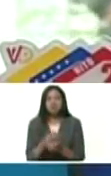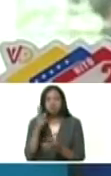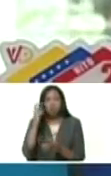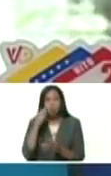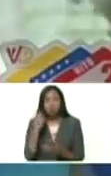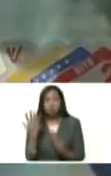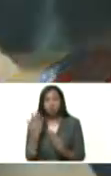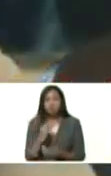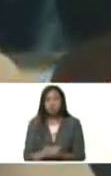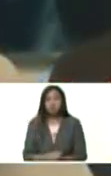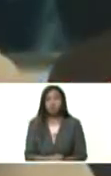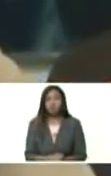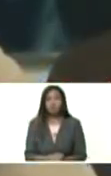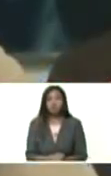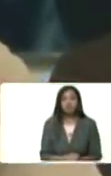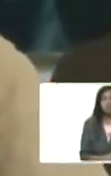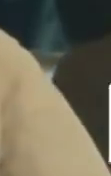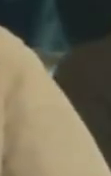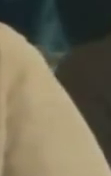escucha?